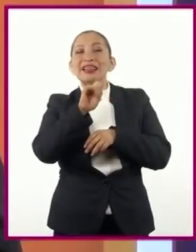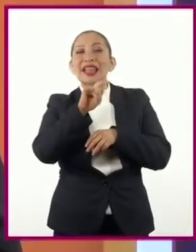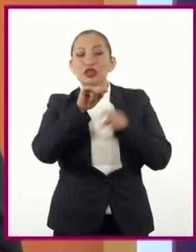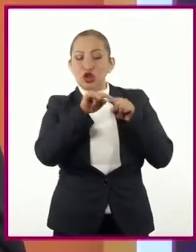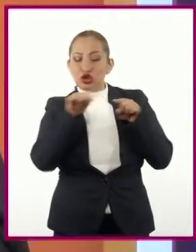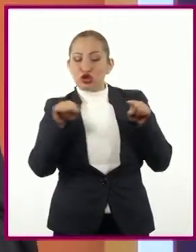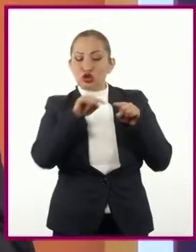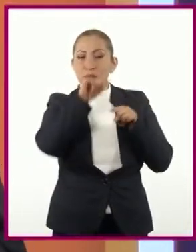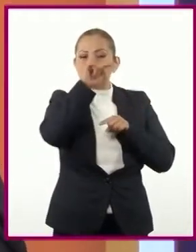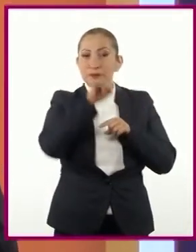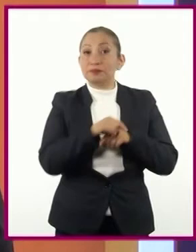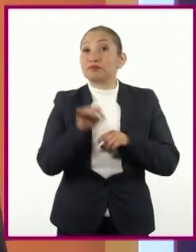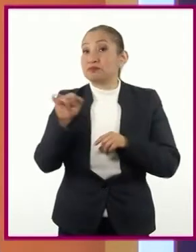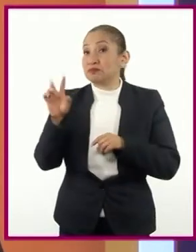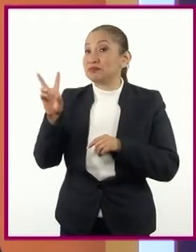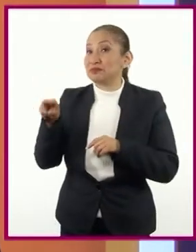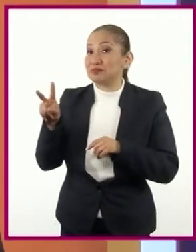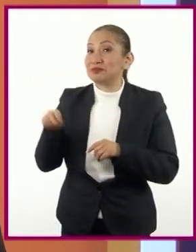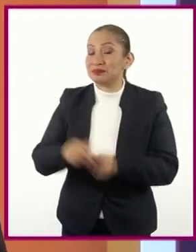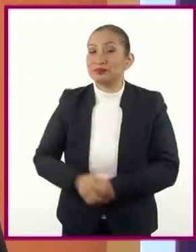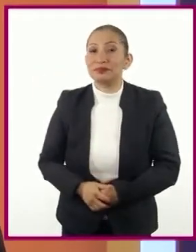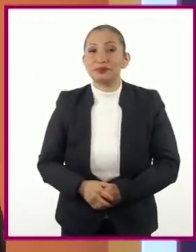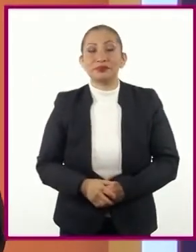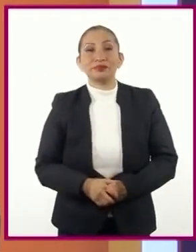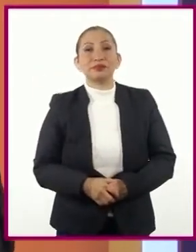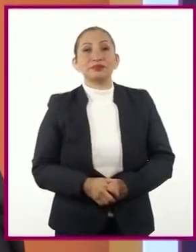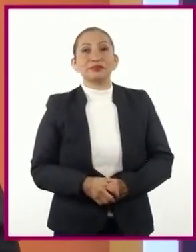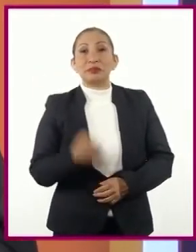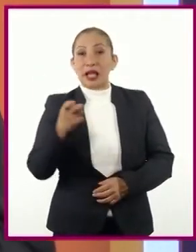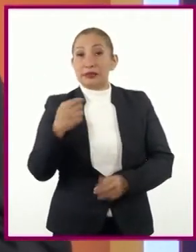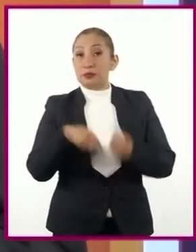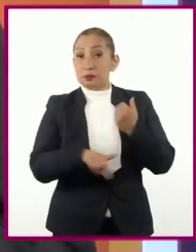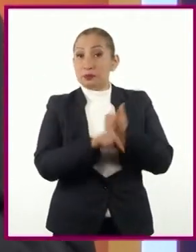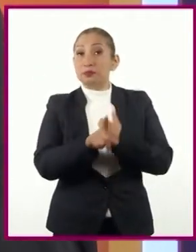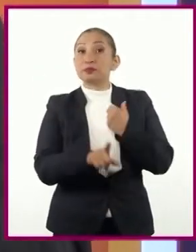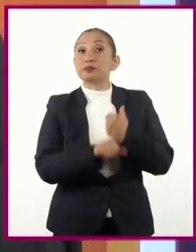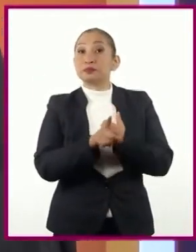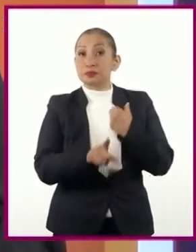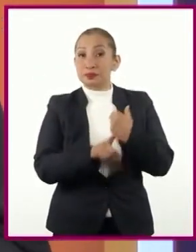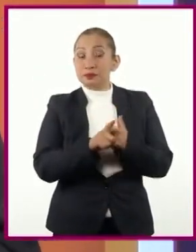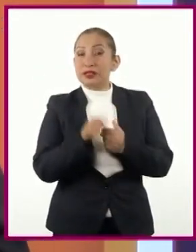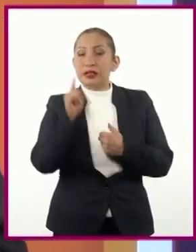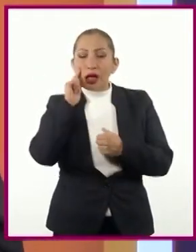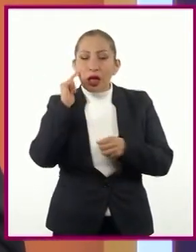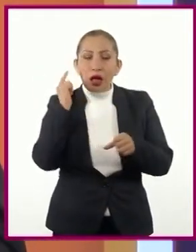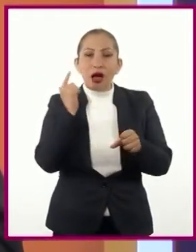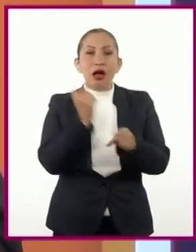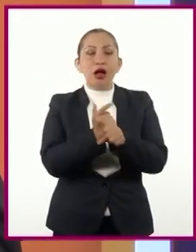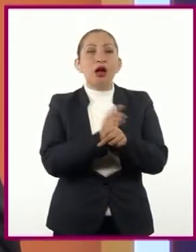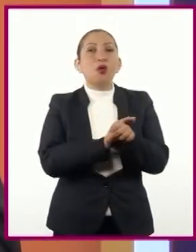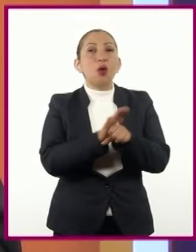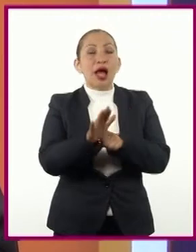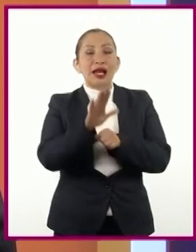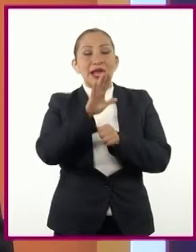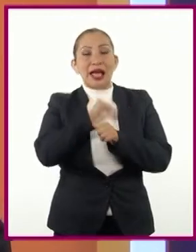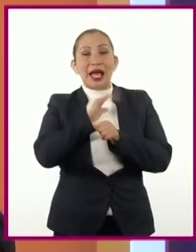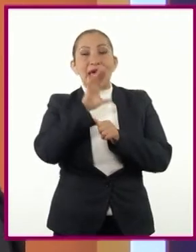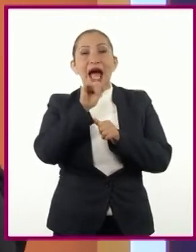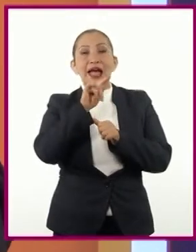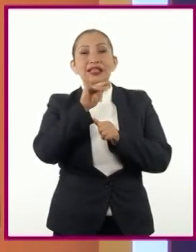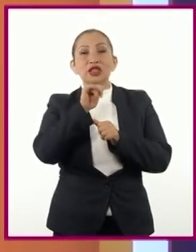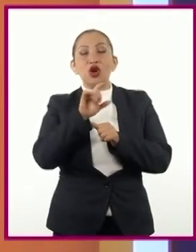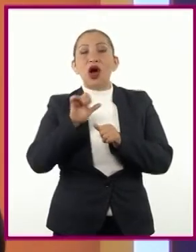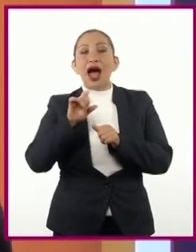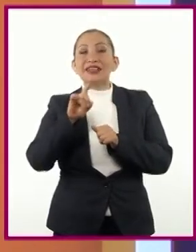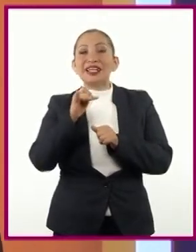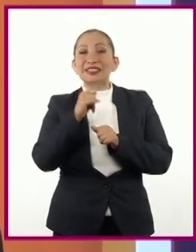ángulo. Y dices bien, Leslie. Es un problema en donde se identifica el cateto adyacente y